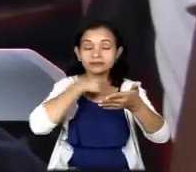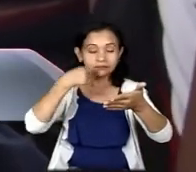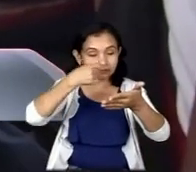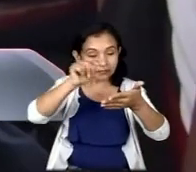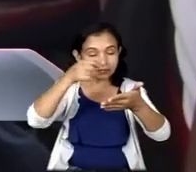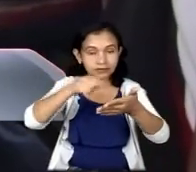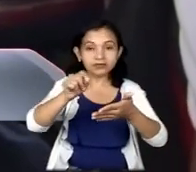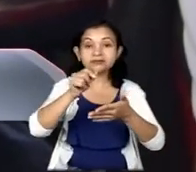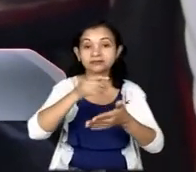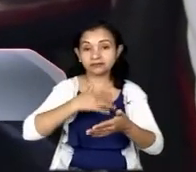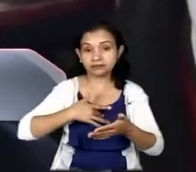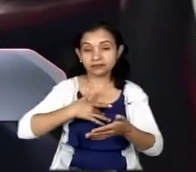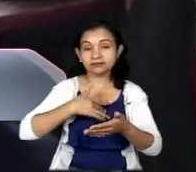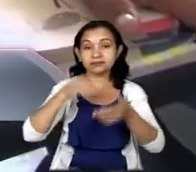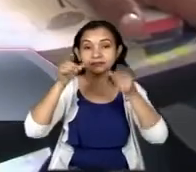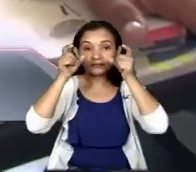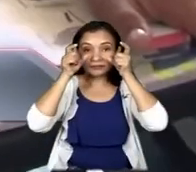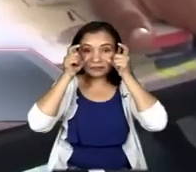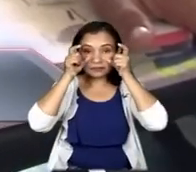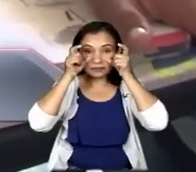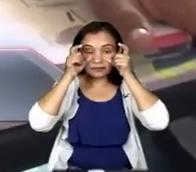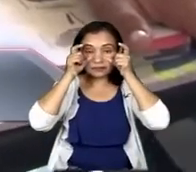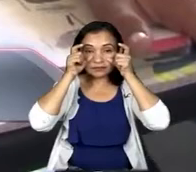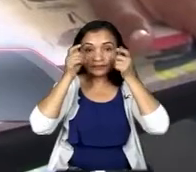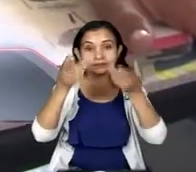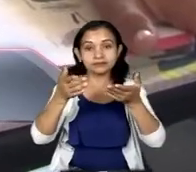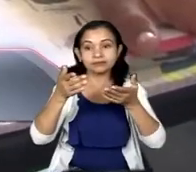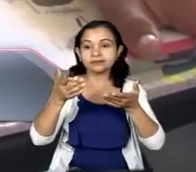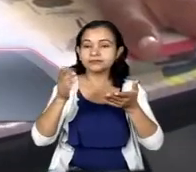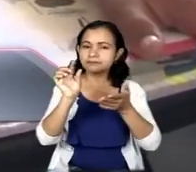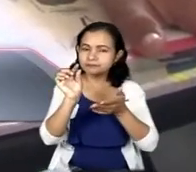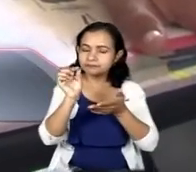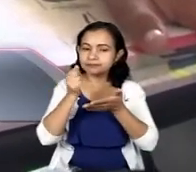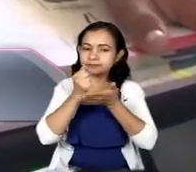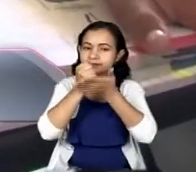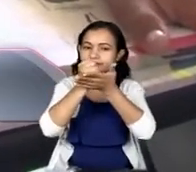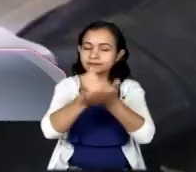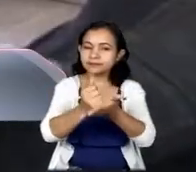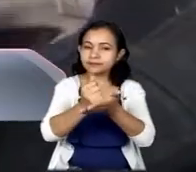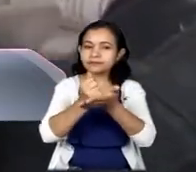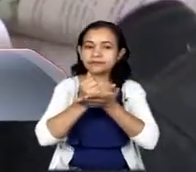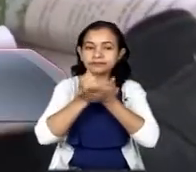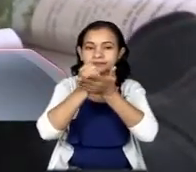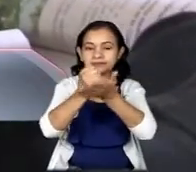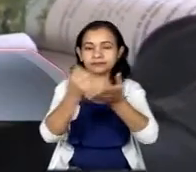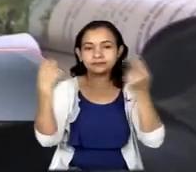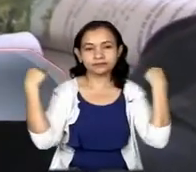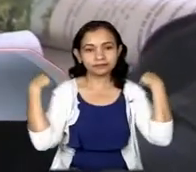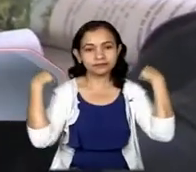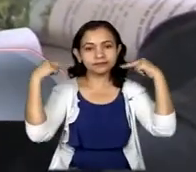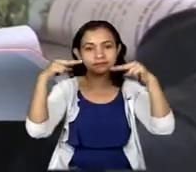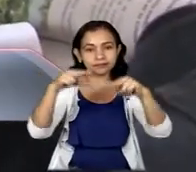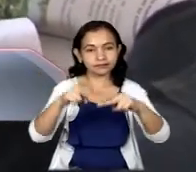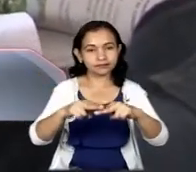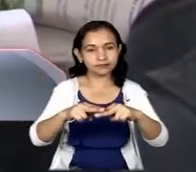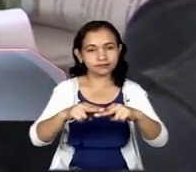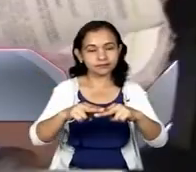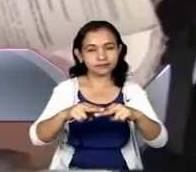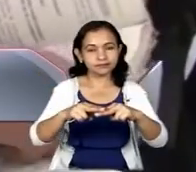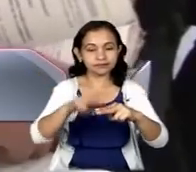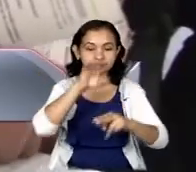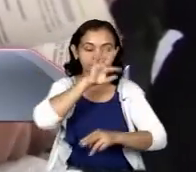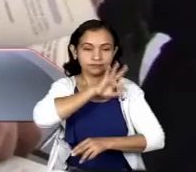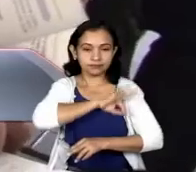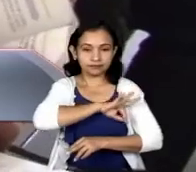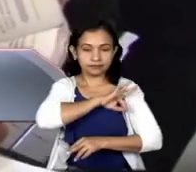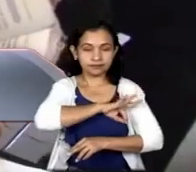Entonces, el convenio viene ahí a paliar un poco la situación y ayudar al docente. Además, el aumento